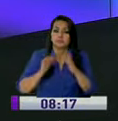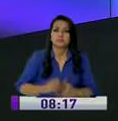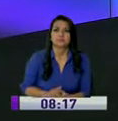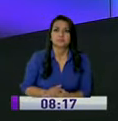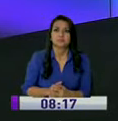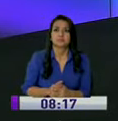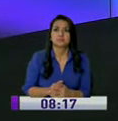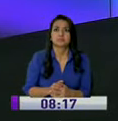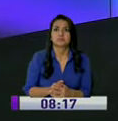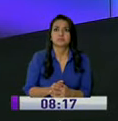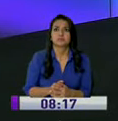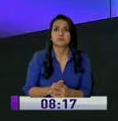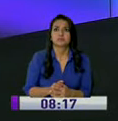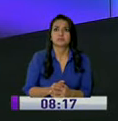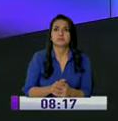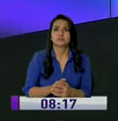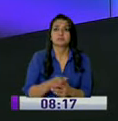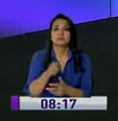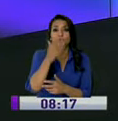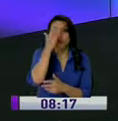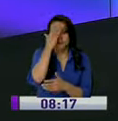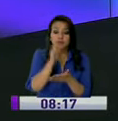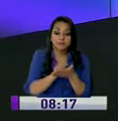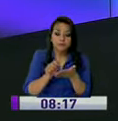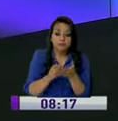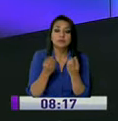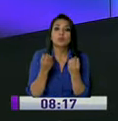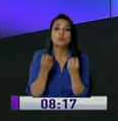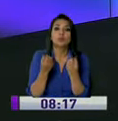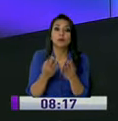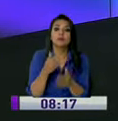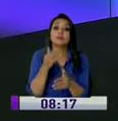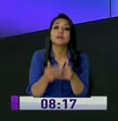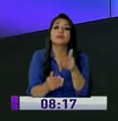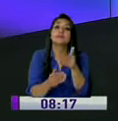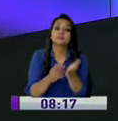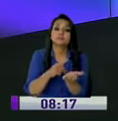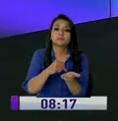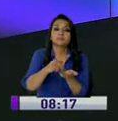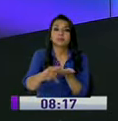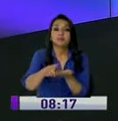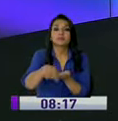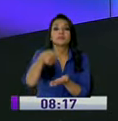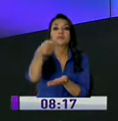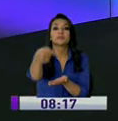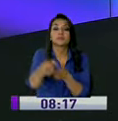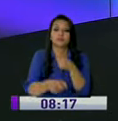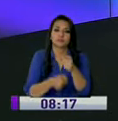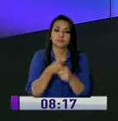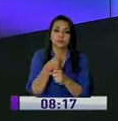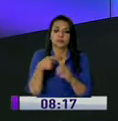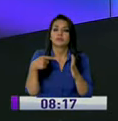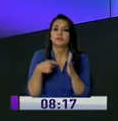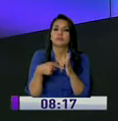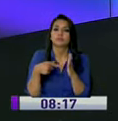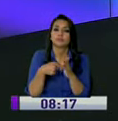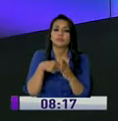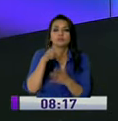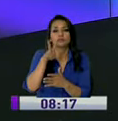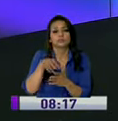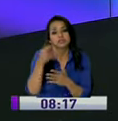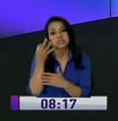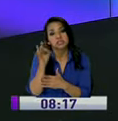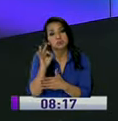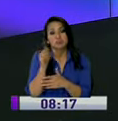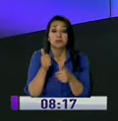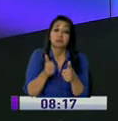Crédito, eso sí, cogerá, anotará cuánto es el crédito, porque eso le sirve para el pago de los impuestos prediales del siguiente